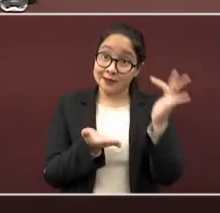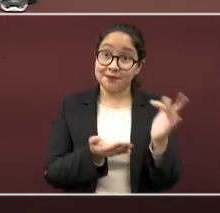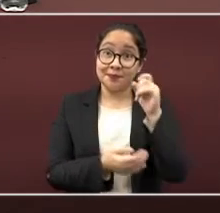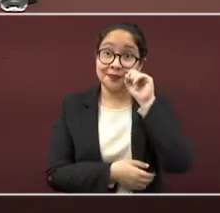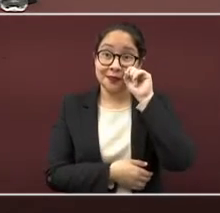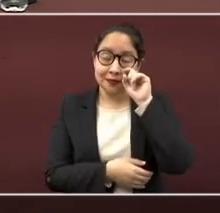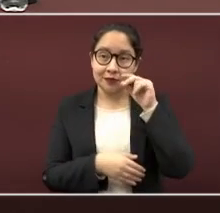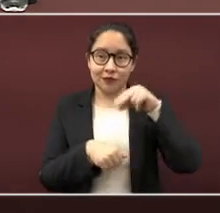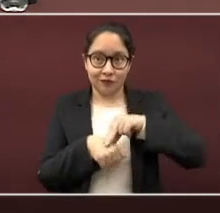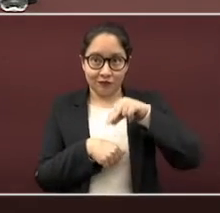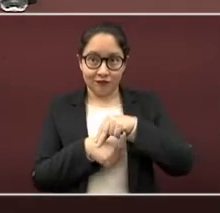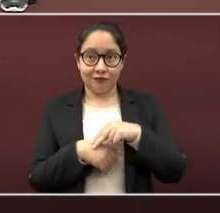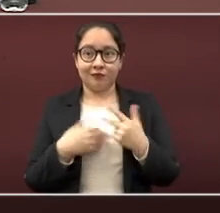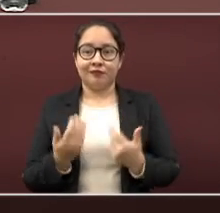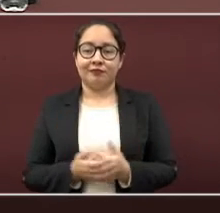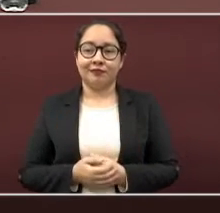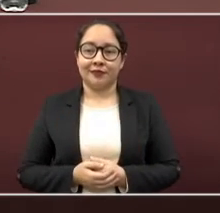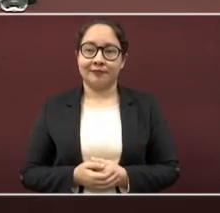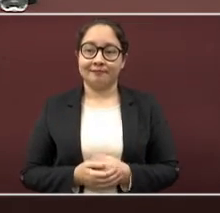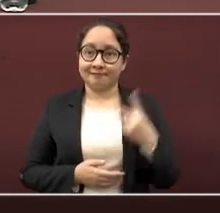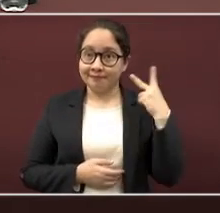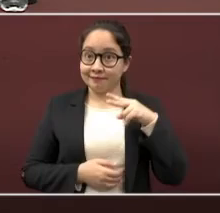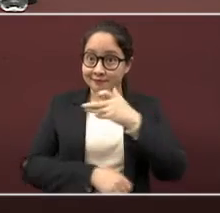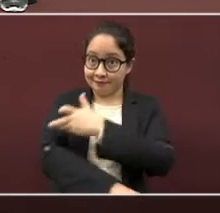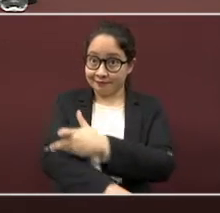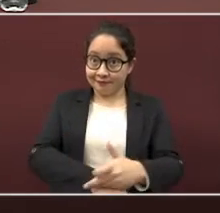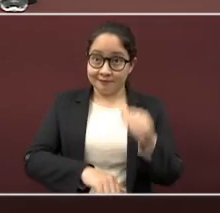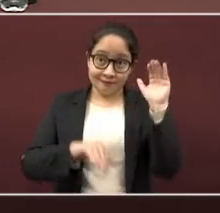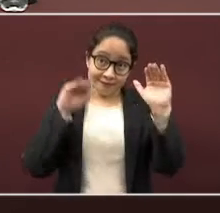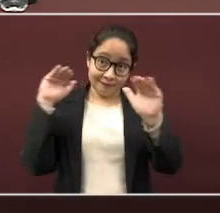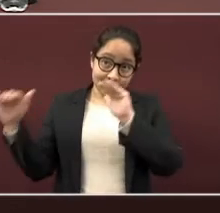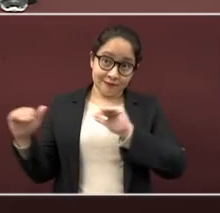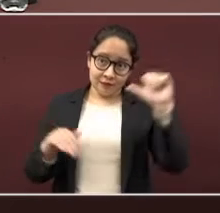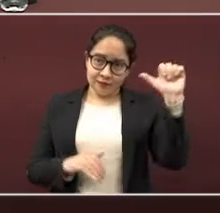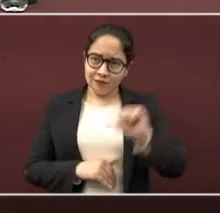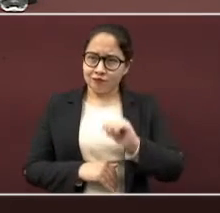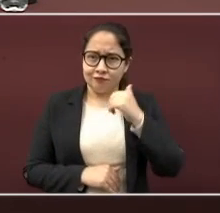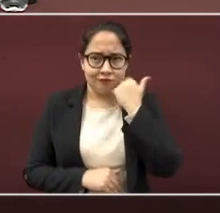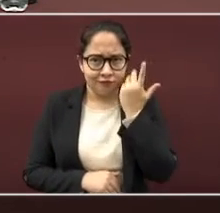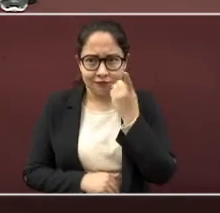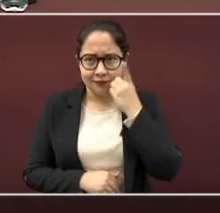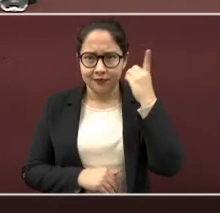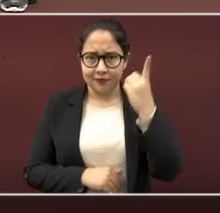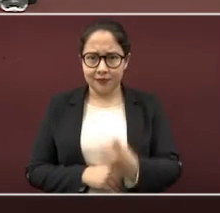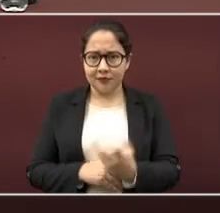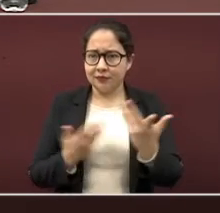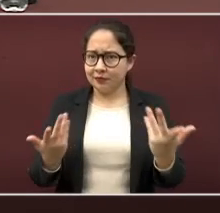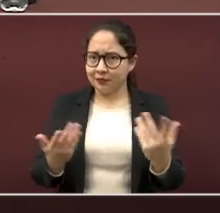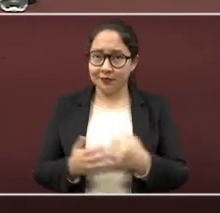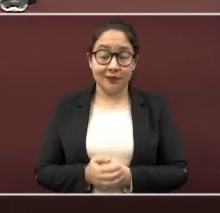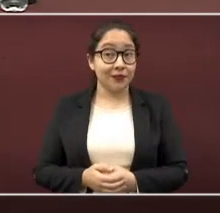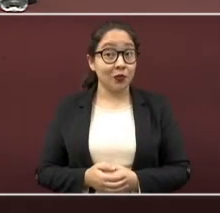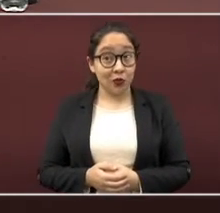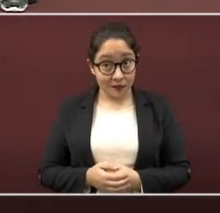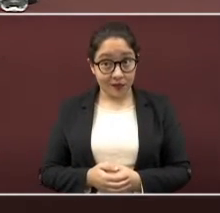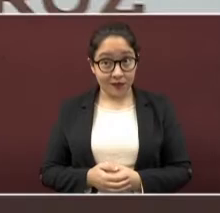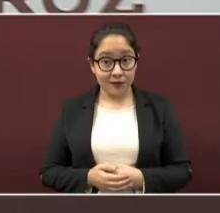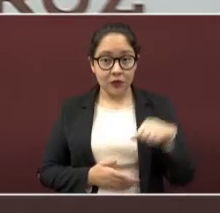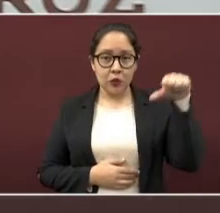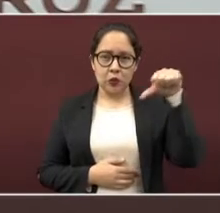doctor familia veracruzana esta noche quiero comentarles que hoy